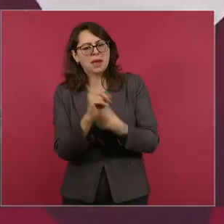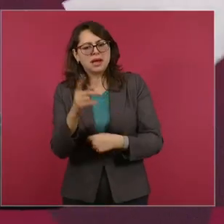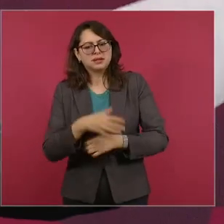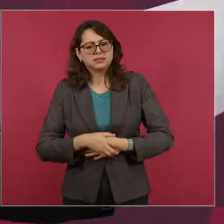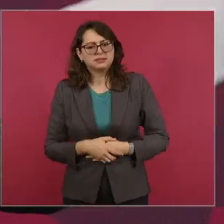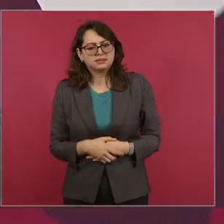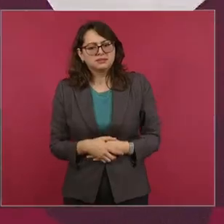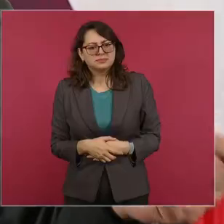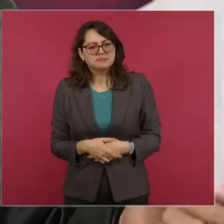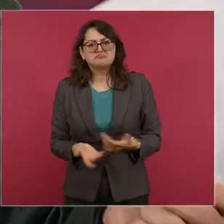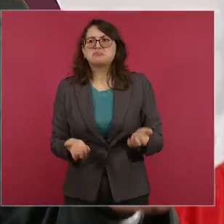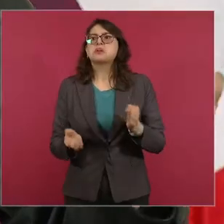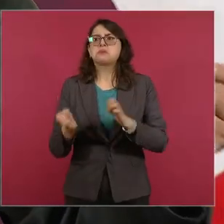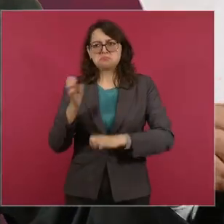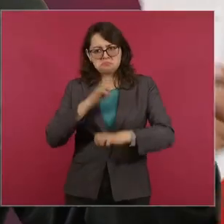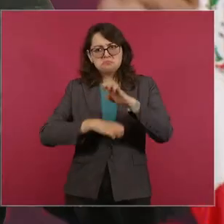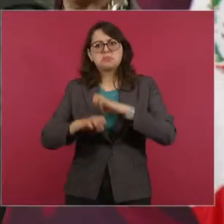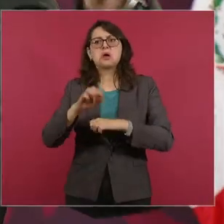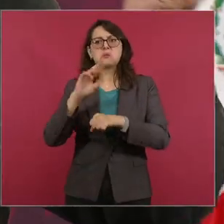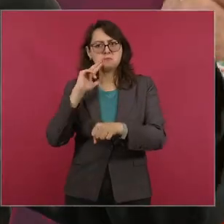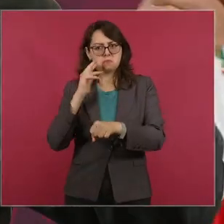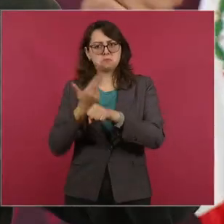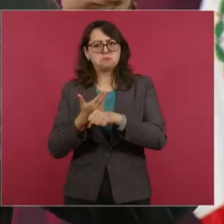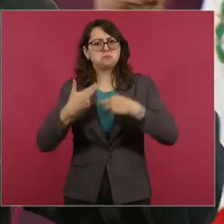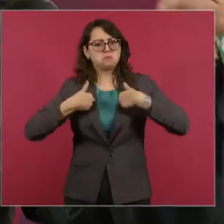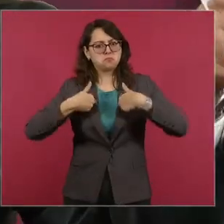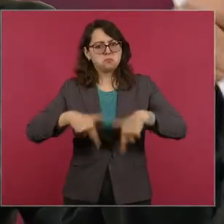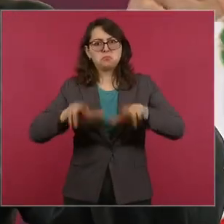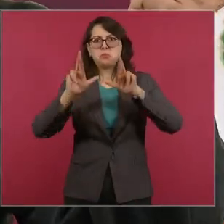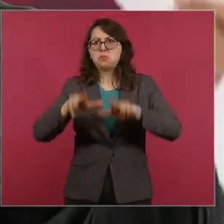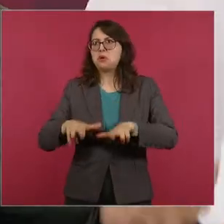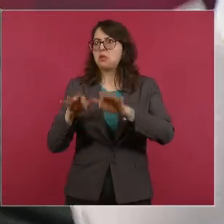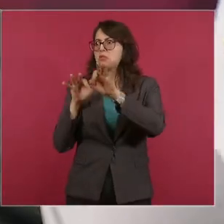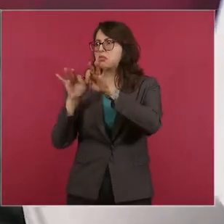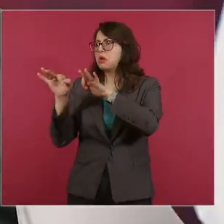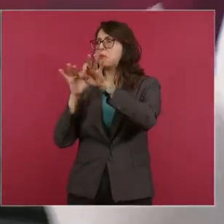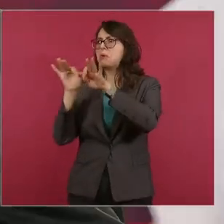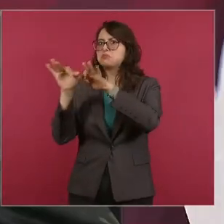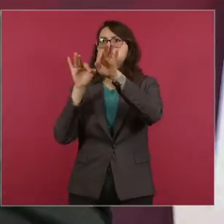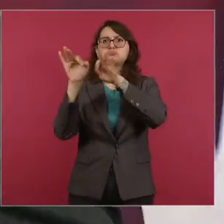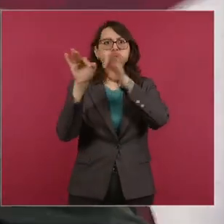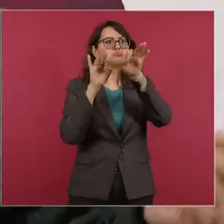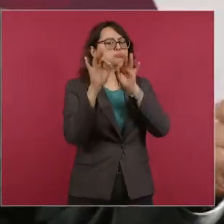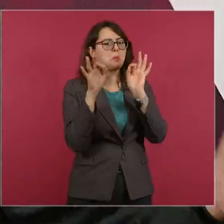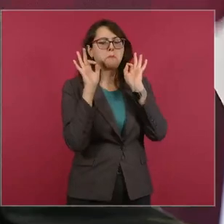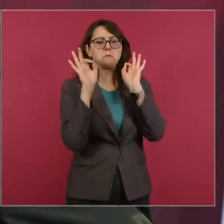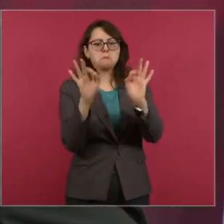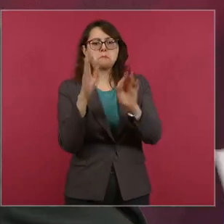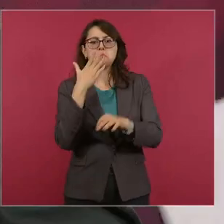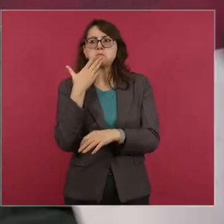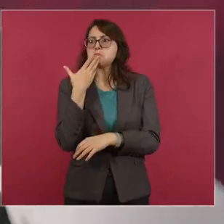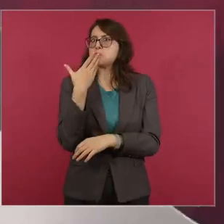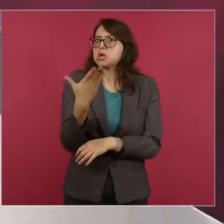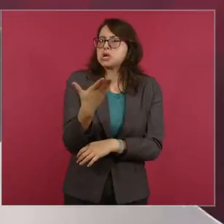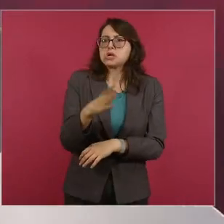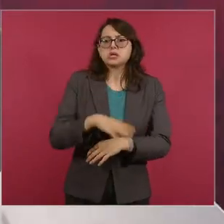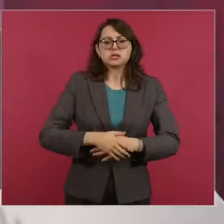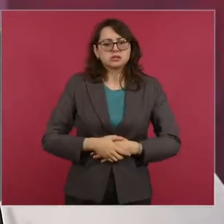embajadores cónsules que han hecho trabajos excepcionales no sólo han estado en contra